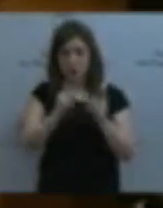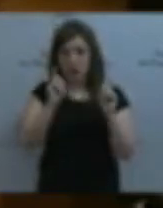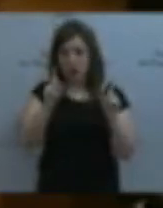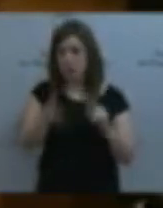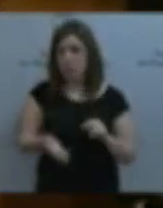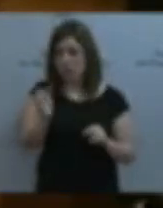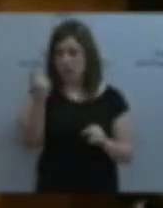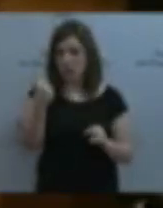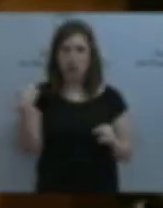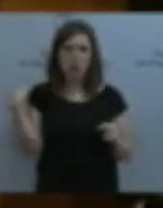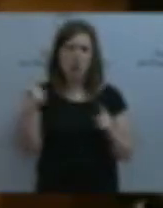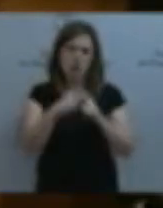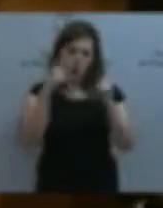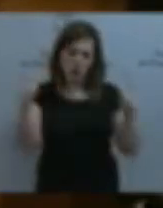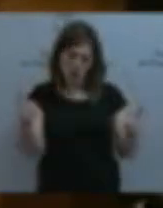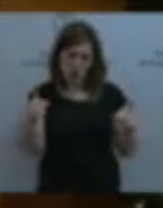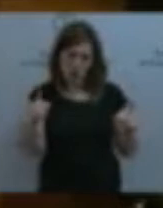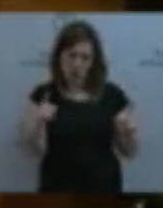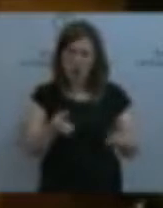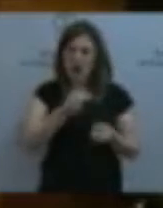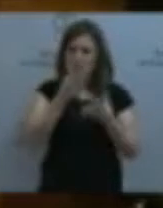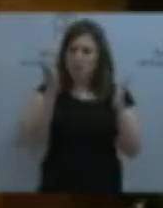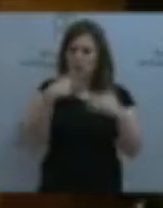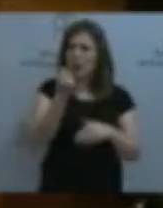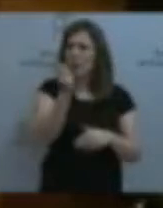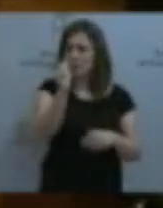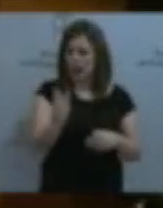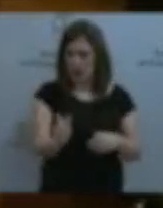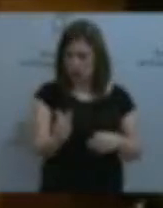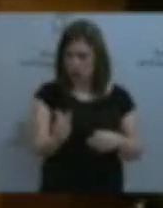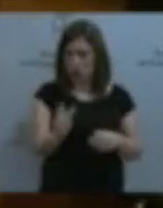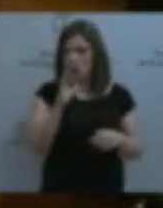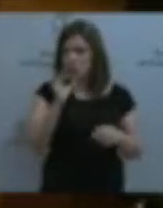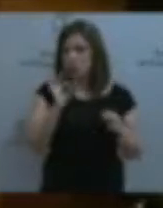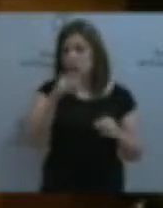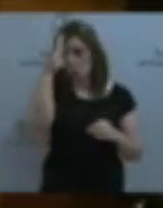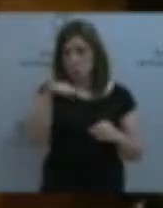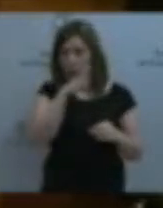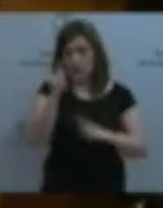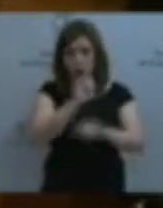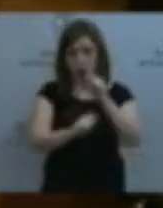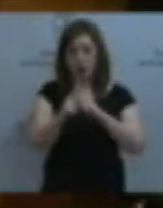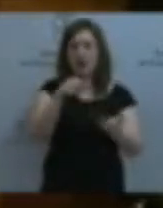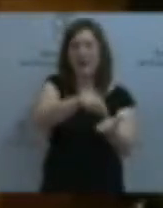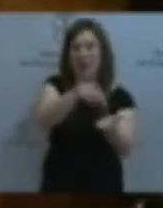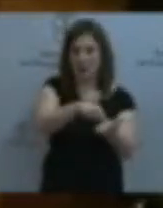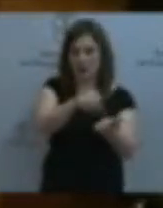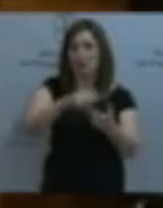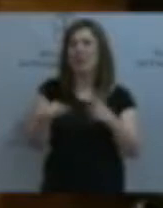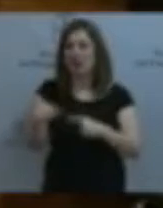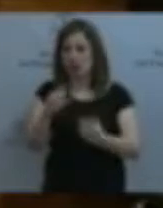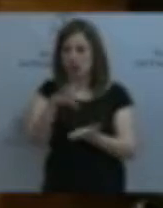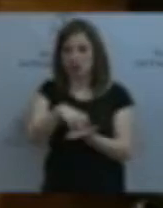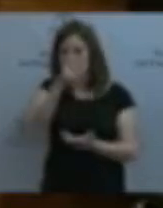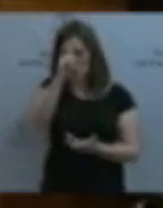año que se ocultaba la información de los precios, hasta que fue reclamada por el AMPA y por la dirección del centro. No sabían cuáles eran los pinchos